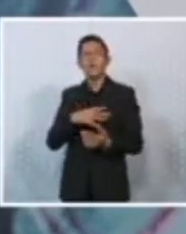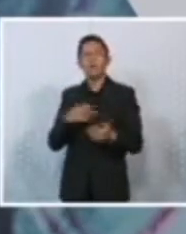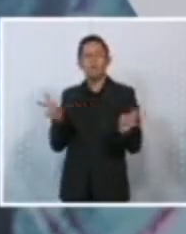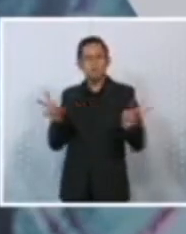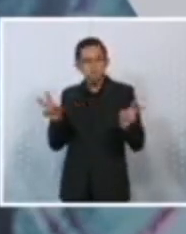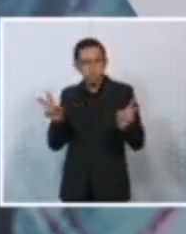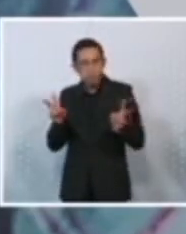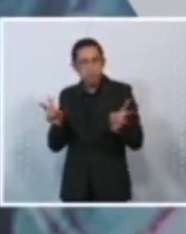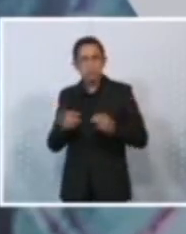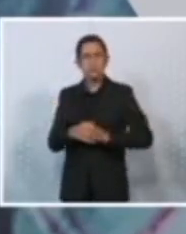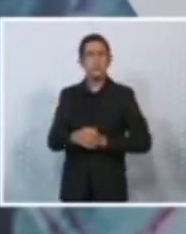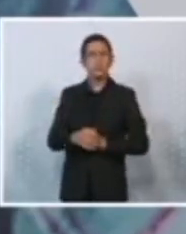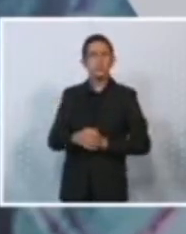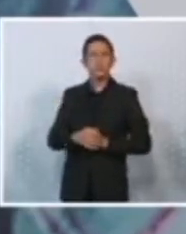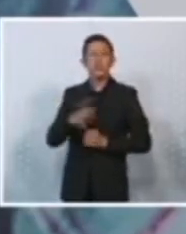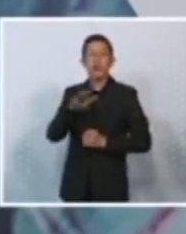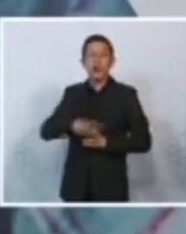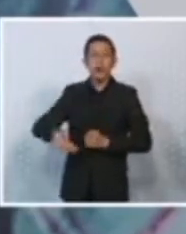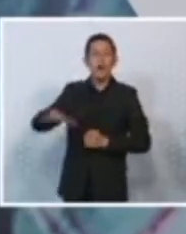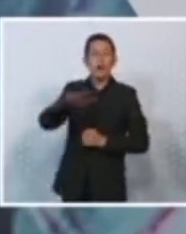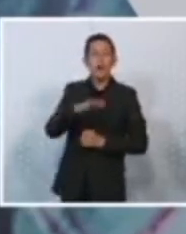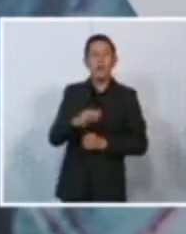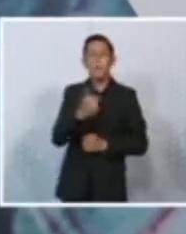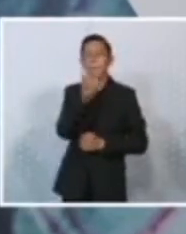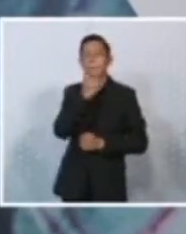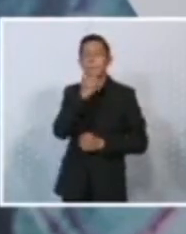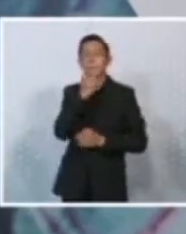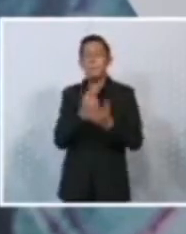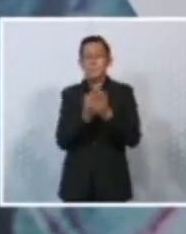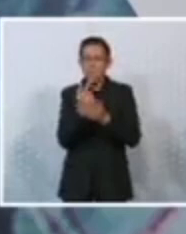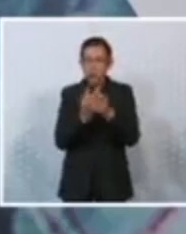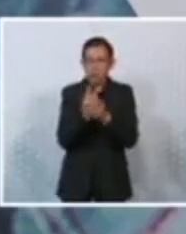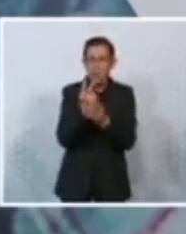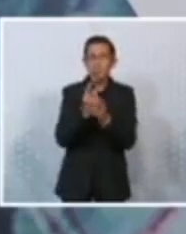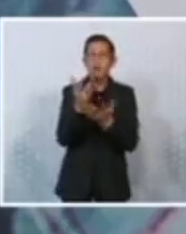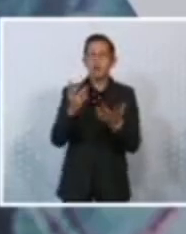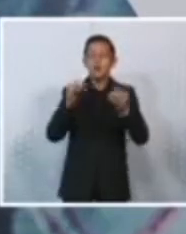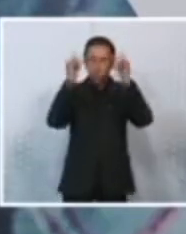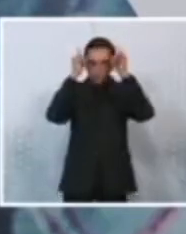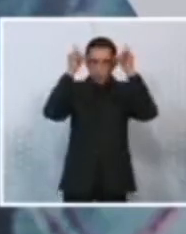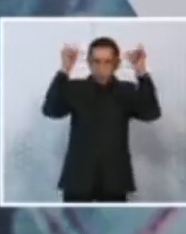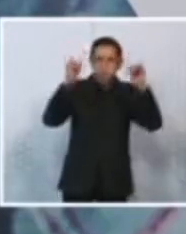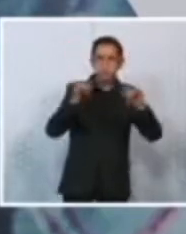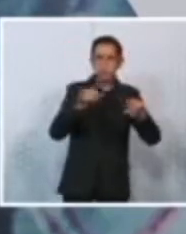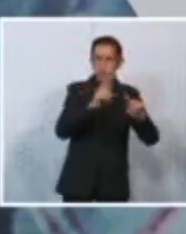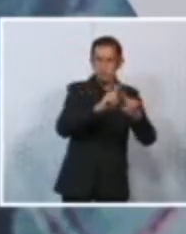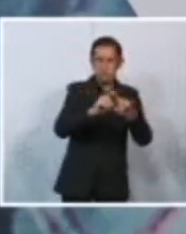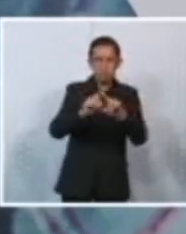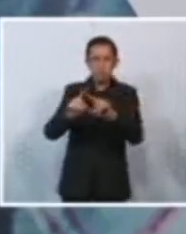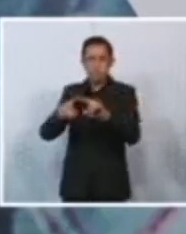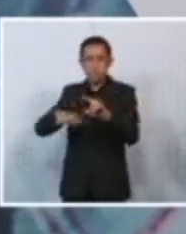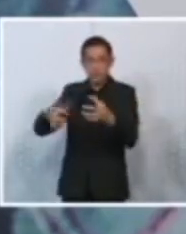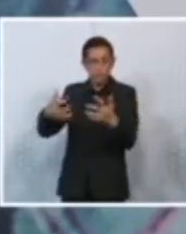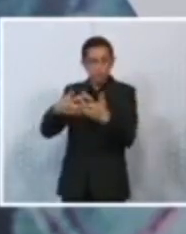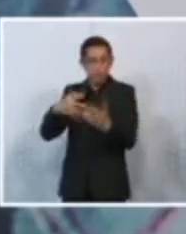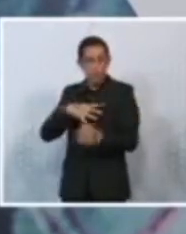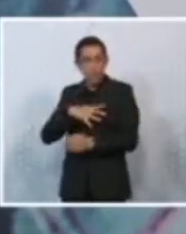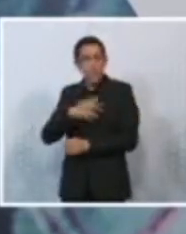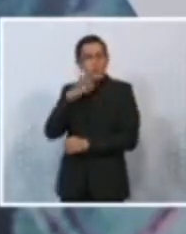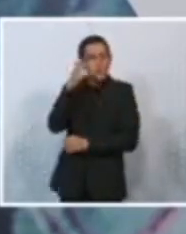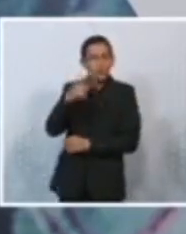apicultura la acuacultura la zona cañera la ganadería que tiene tu municipio tu poblado ahí